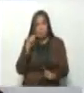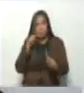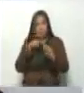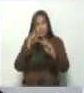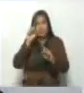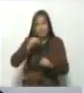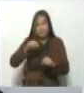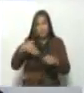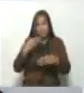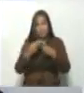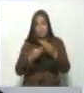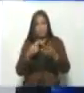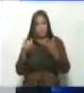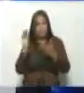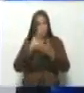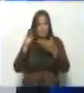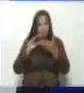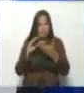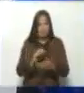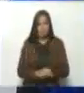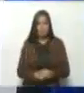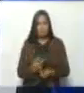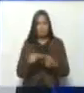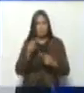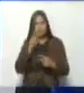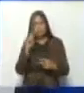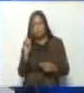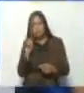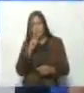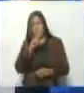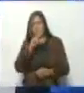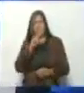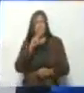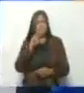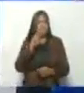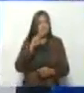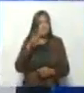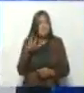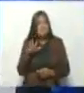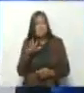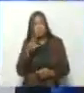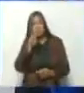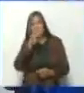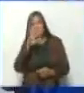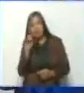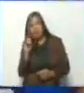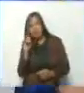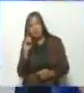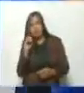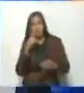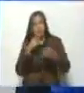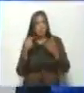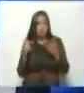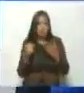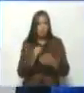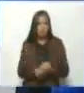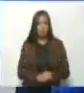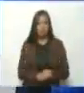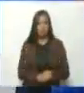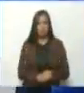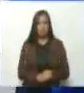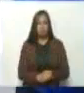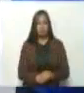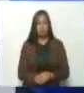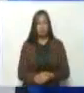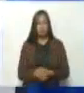Okay. De distintas características, unidades de 25, 20 yardas, unidades características minimati, que son un poco